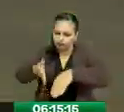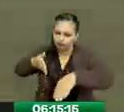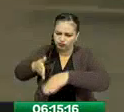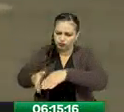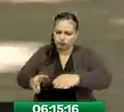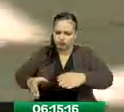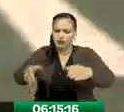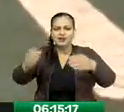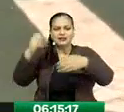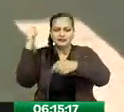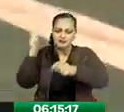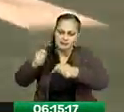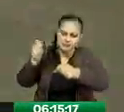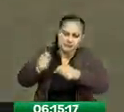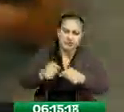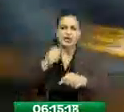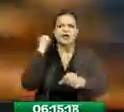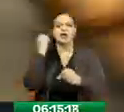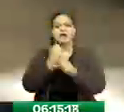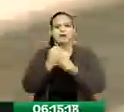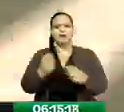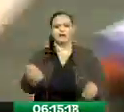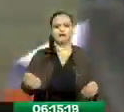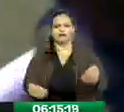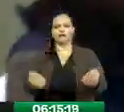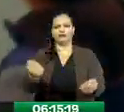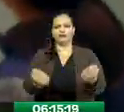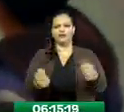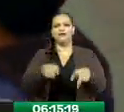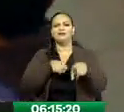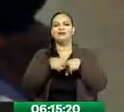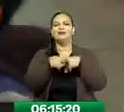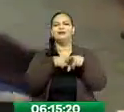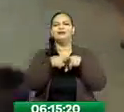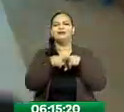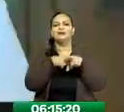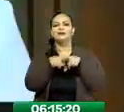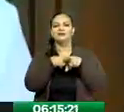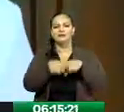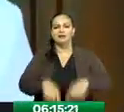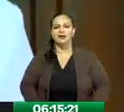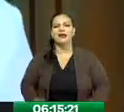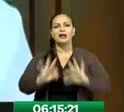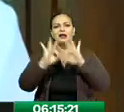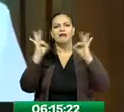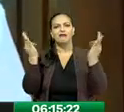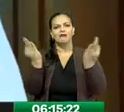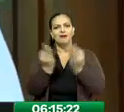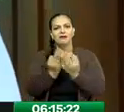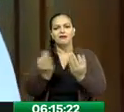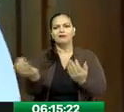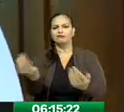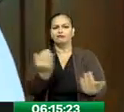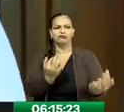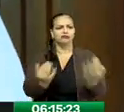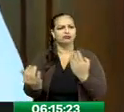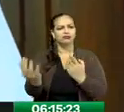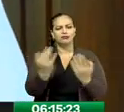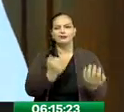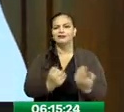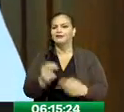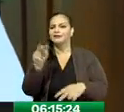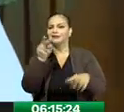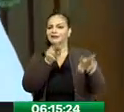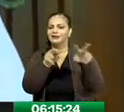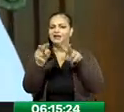la Fórmula 1. Eventos como estos son disfrutados en familia. Es algo tradicional del pueblo, algo que toda la gente puede disfrutar